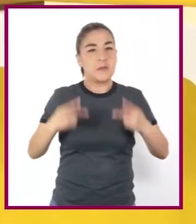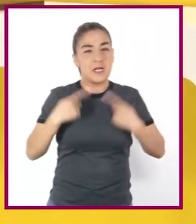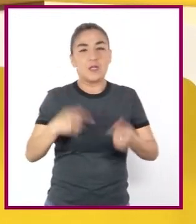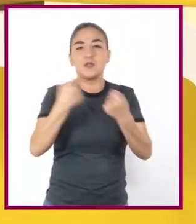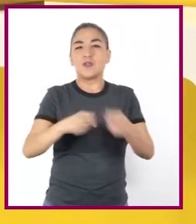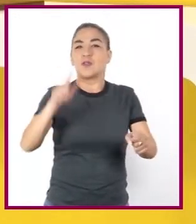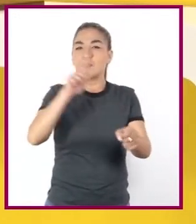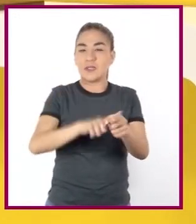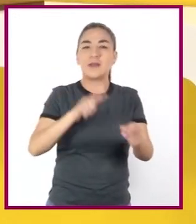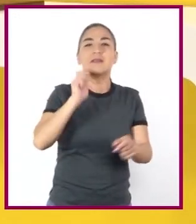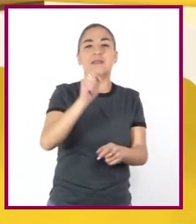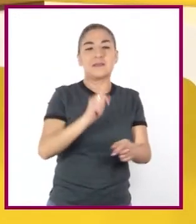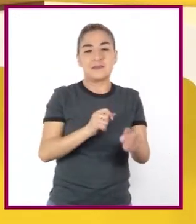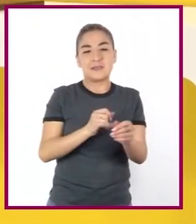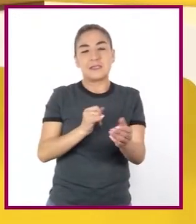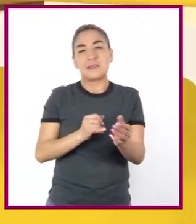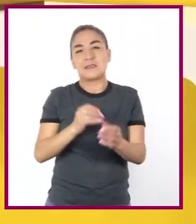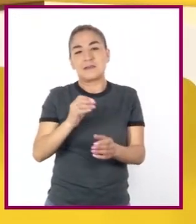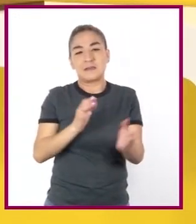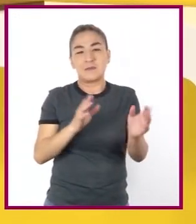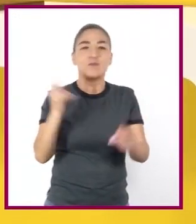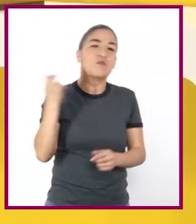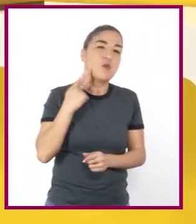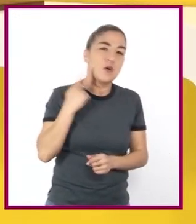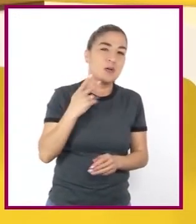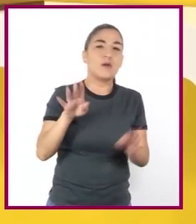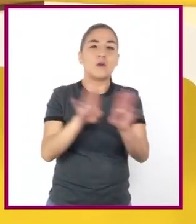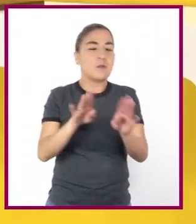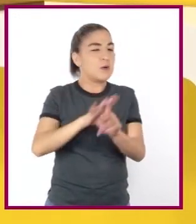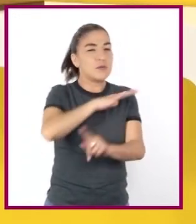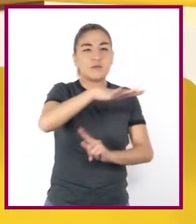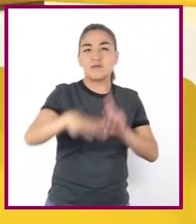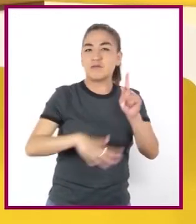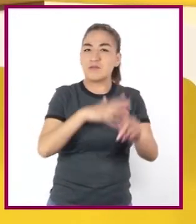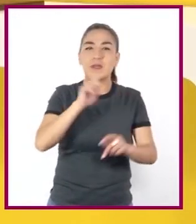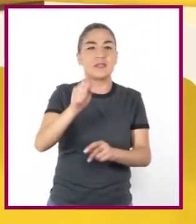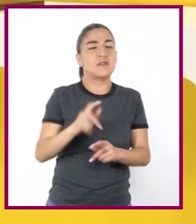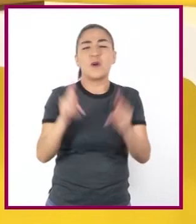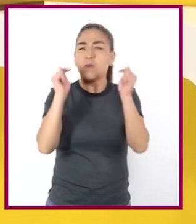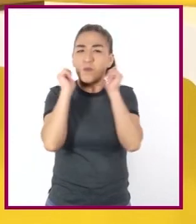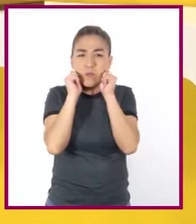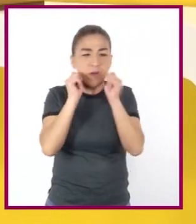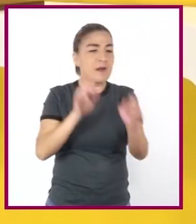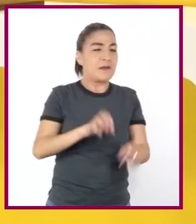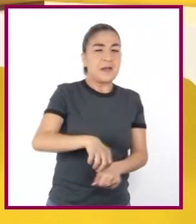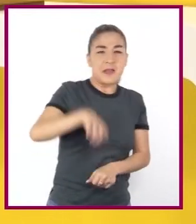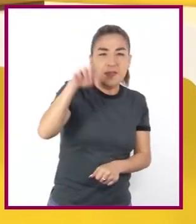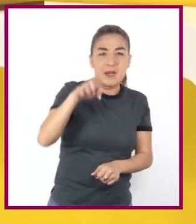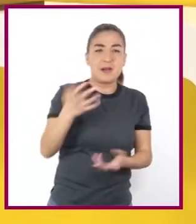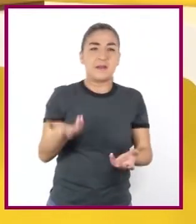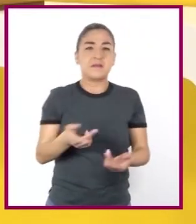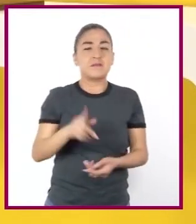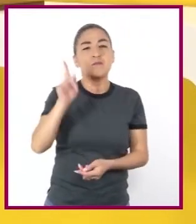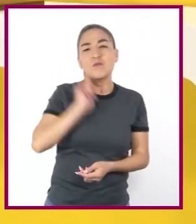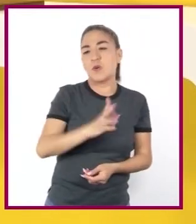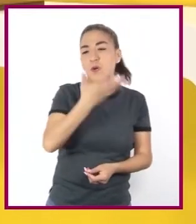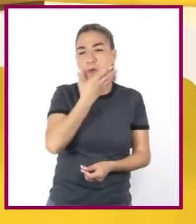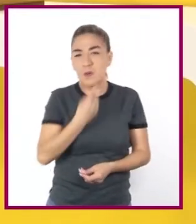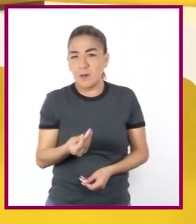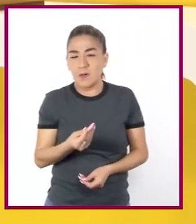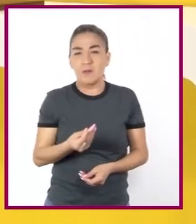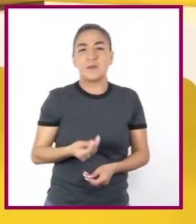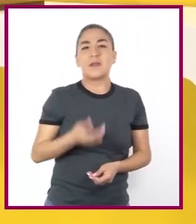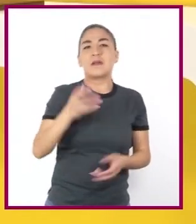y políticos de todas y todos los ciudadanos sin importar su edad, sexo,